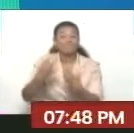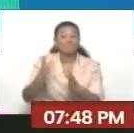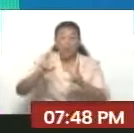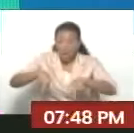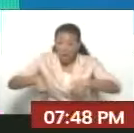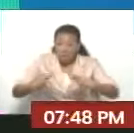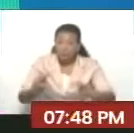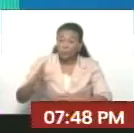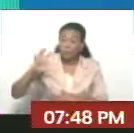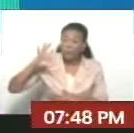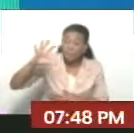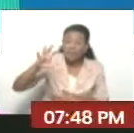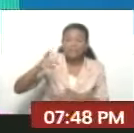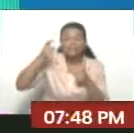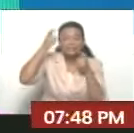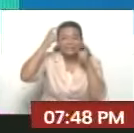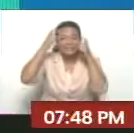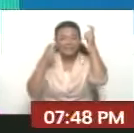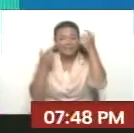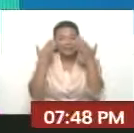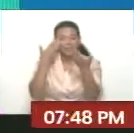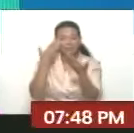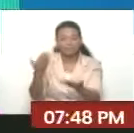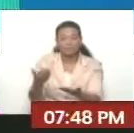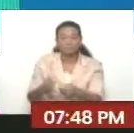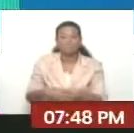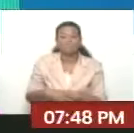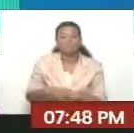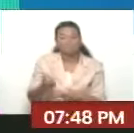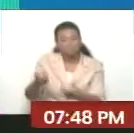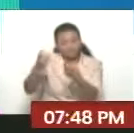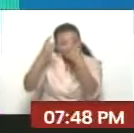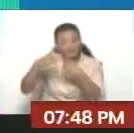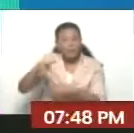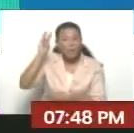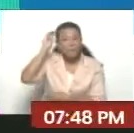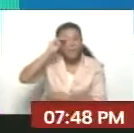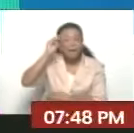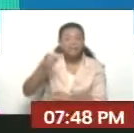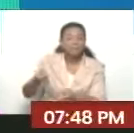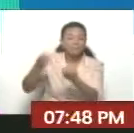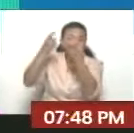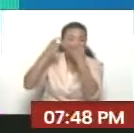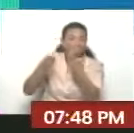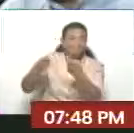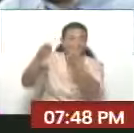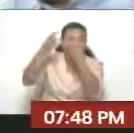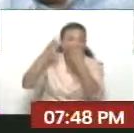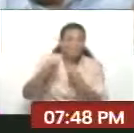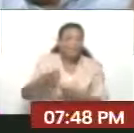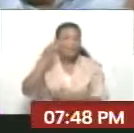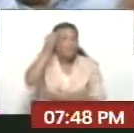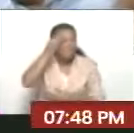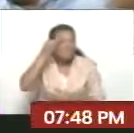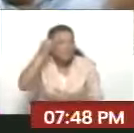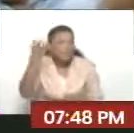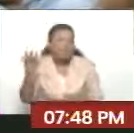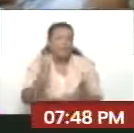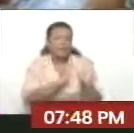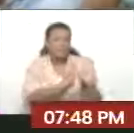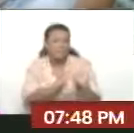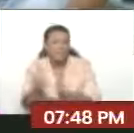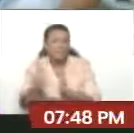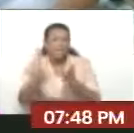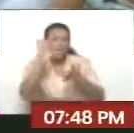la patria, Hugo Rafael Chávez Frías, nuestro maestro, en el arte del pensamiento, en el arte